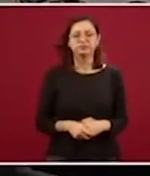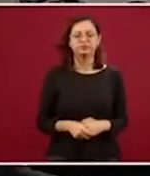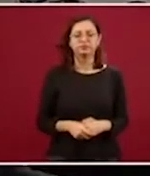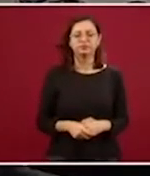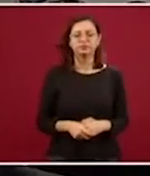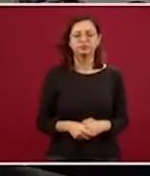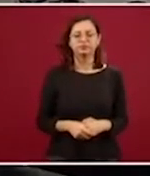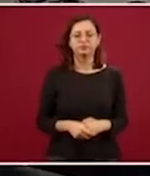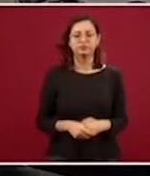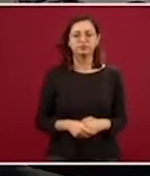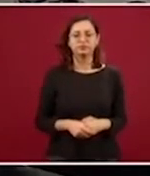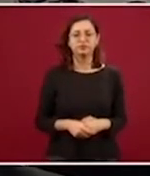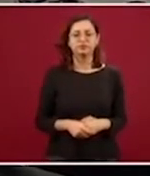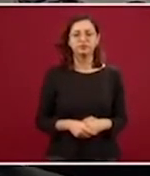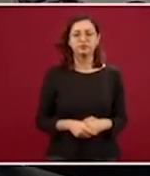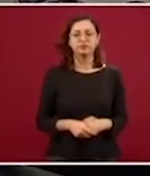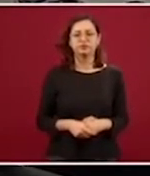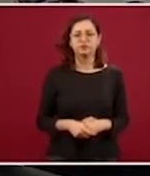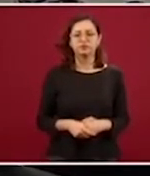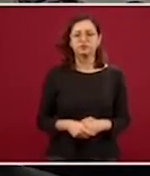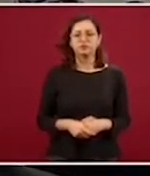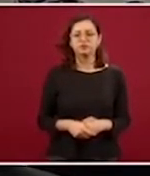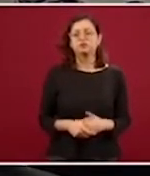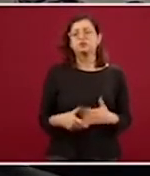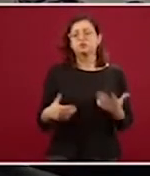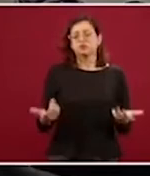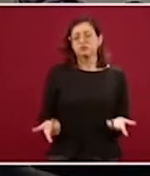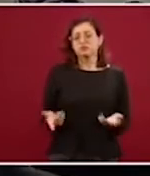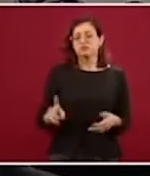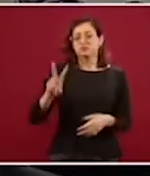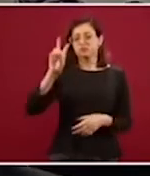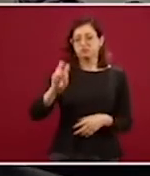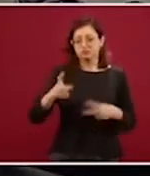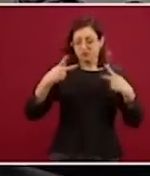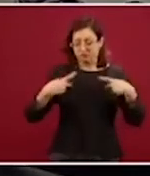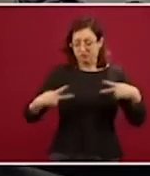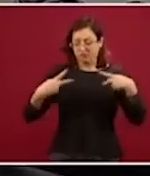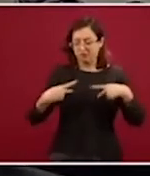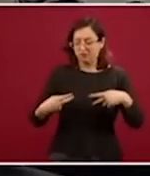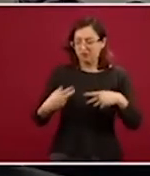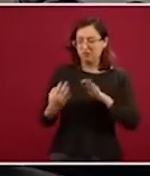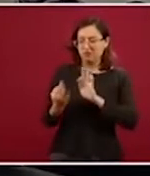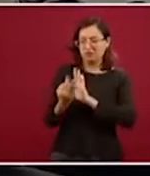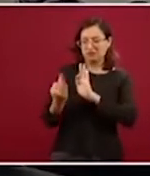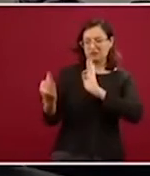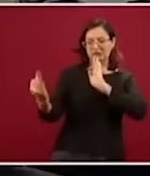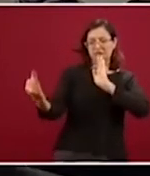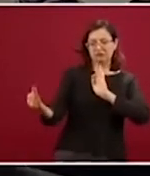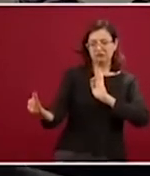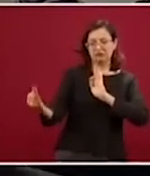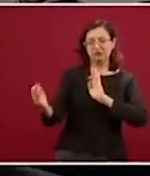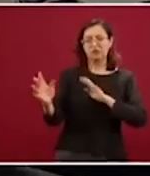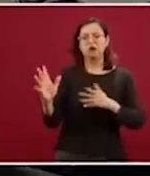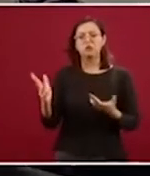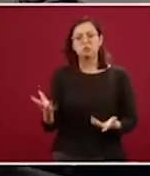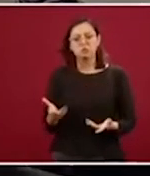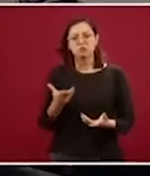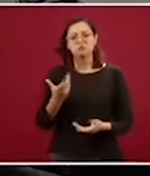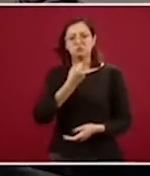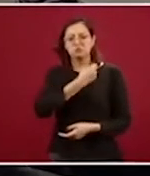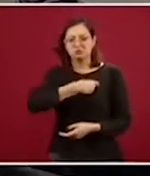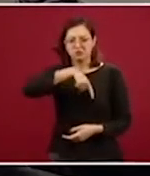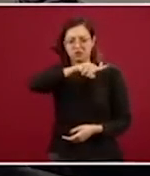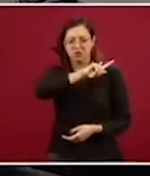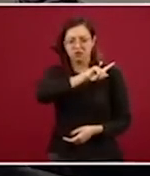Y anunciamos las medidas de sana distancia, las agrupamos en un mismo paquete para que quede claridad cuál es